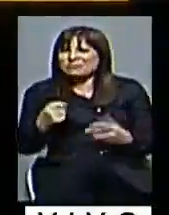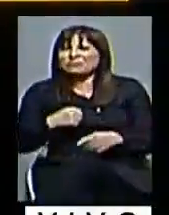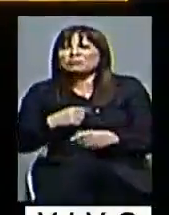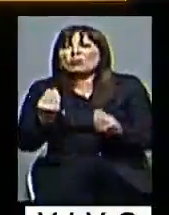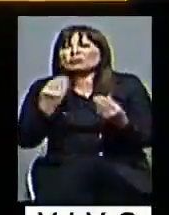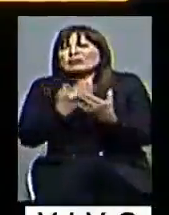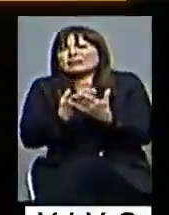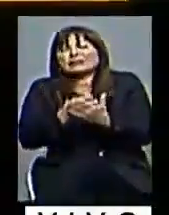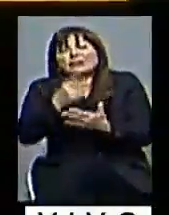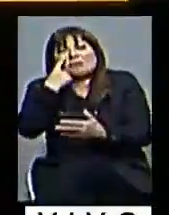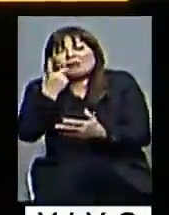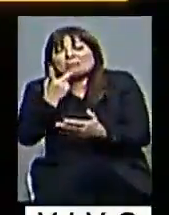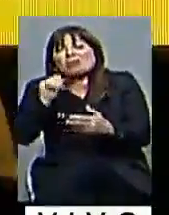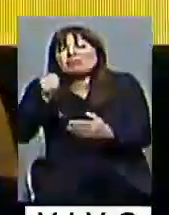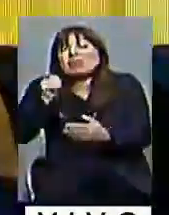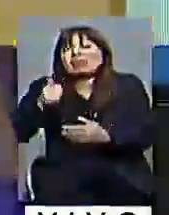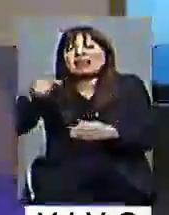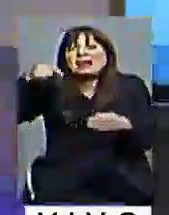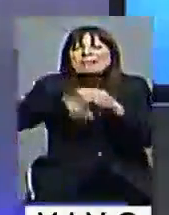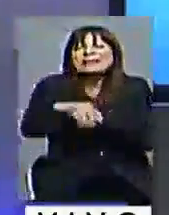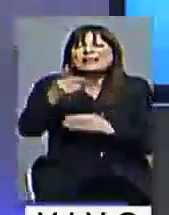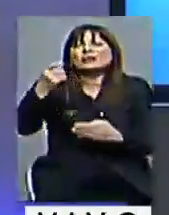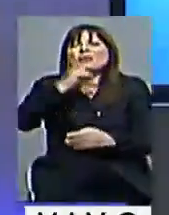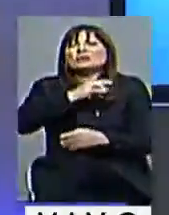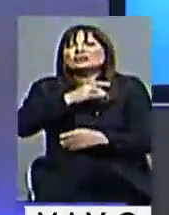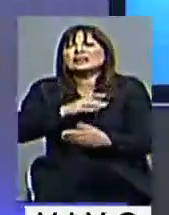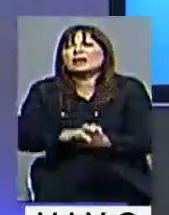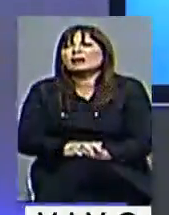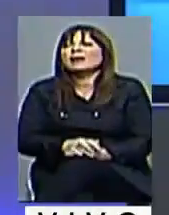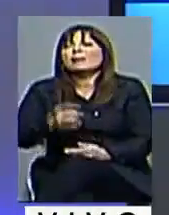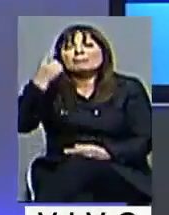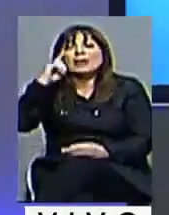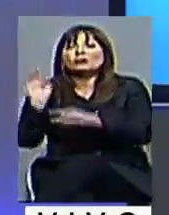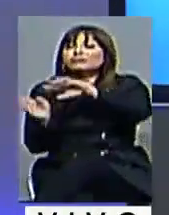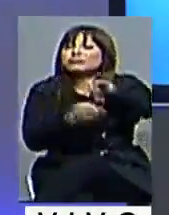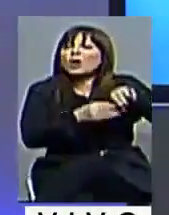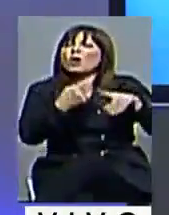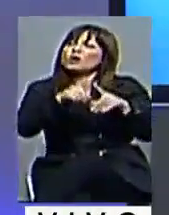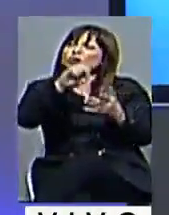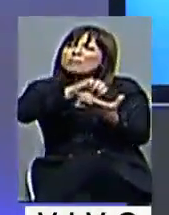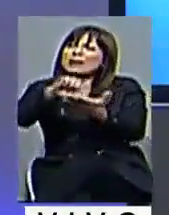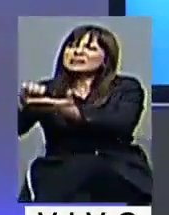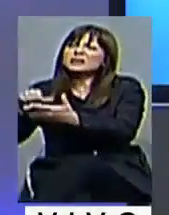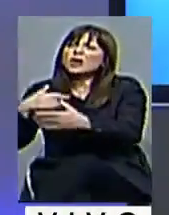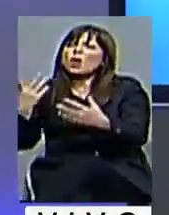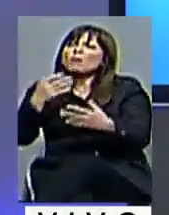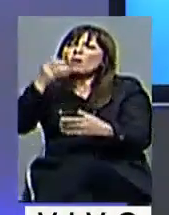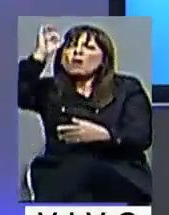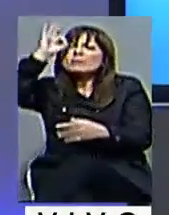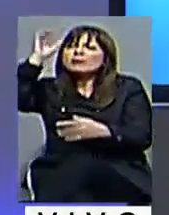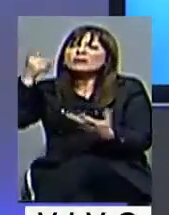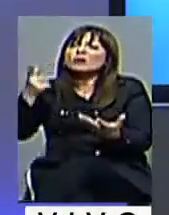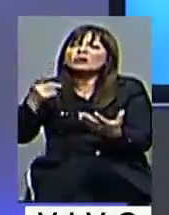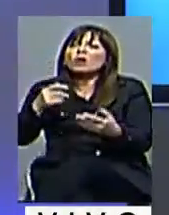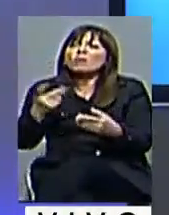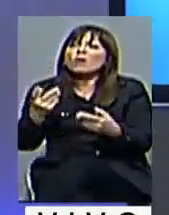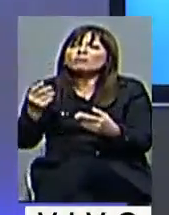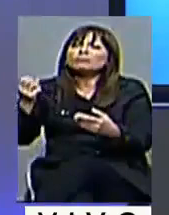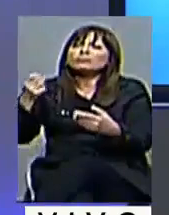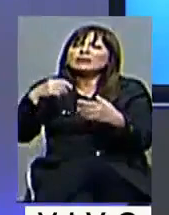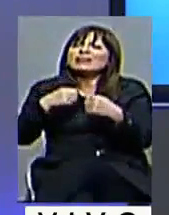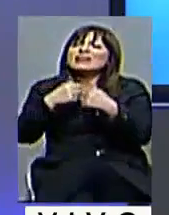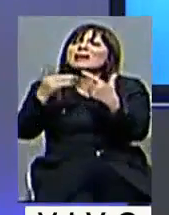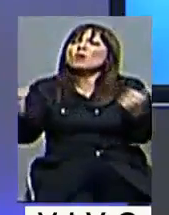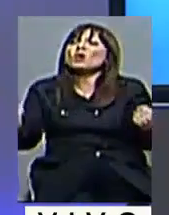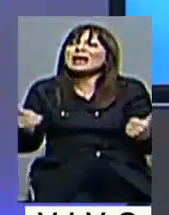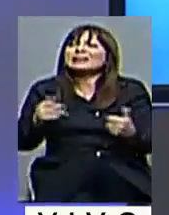aquí metidos en Chile en el día a día, cómo han destacado desde otro país, desde otros países, sí, verdad, la capacidad nuestra democrática, que la presidenta